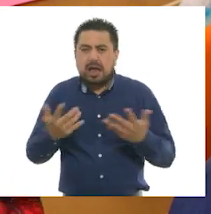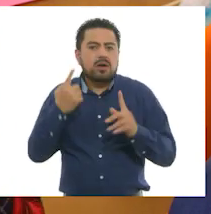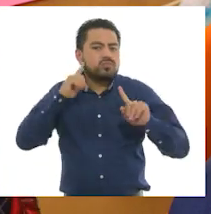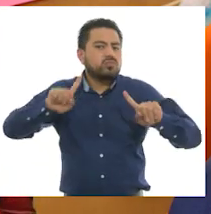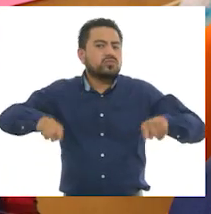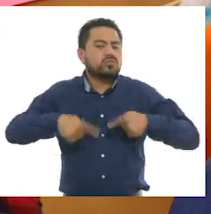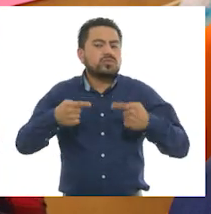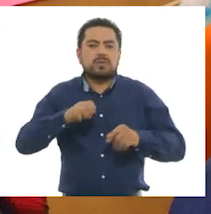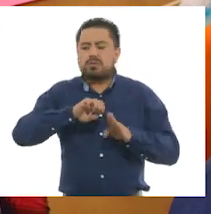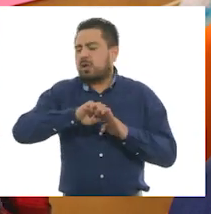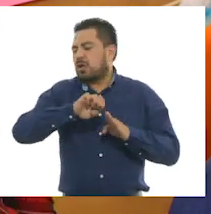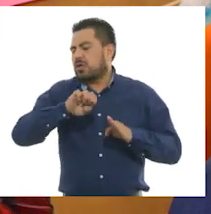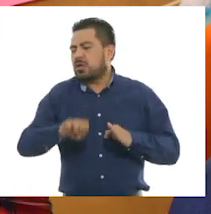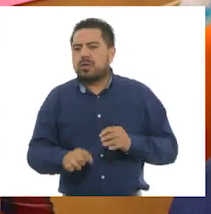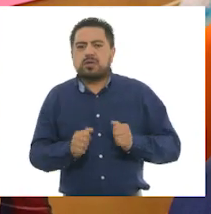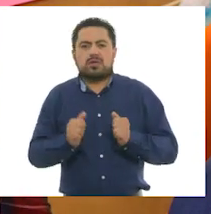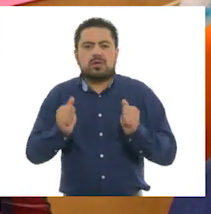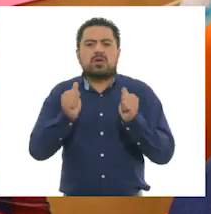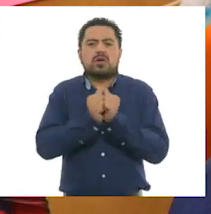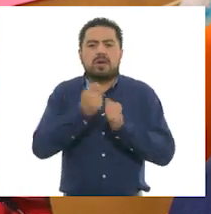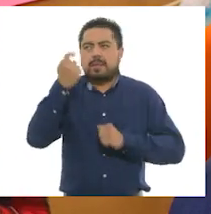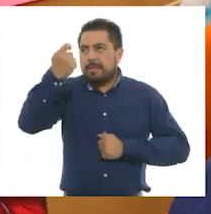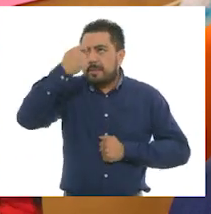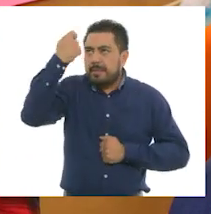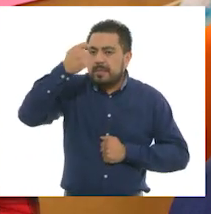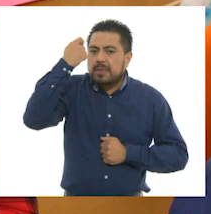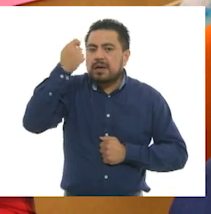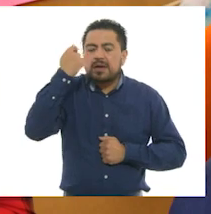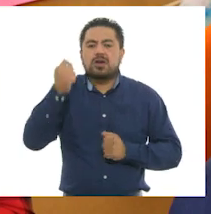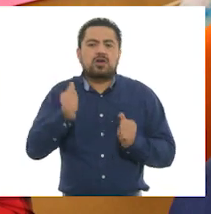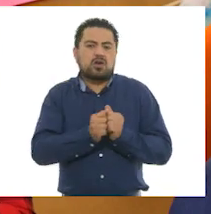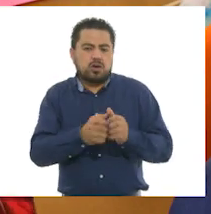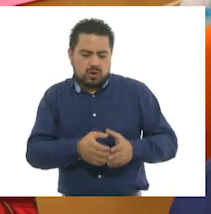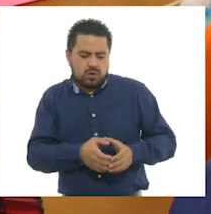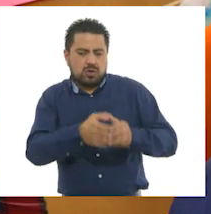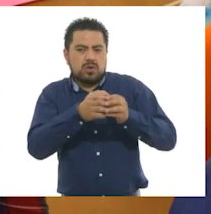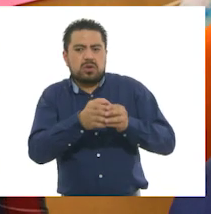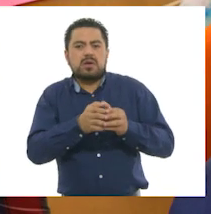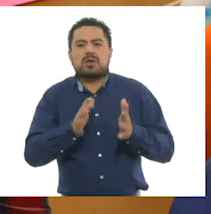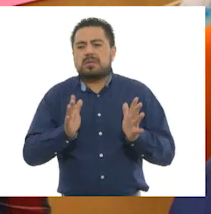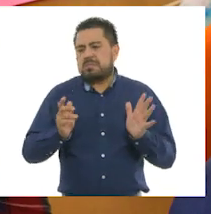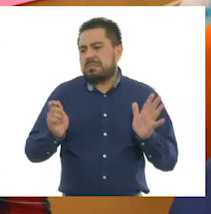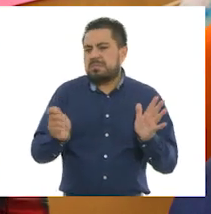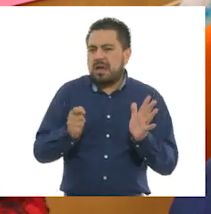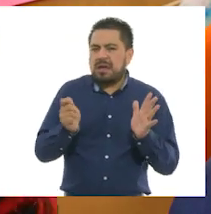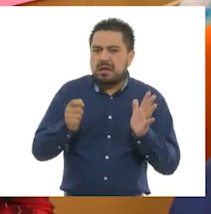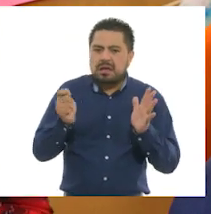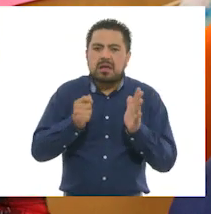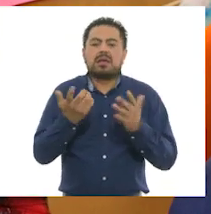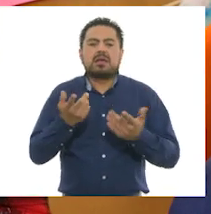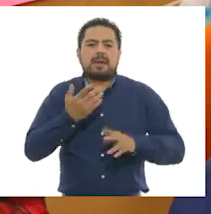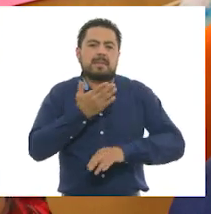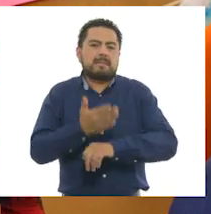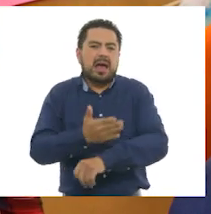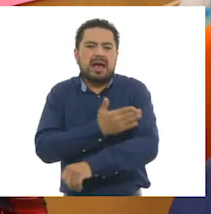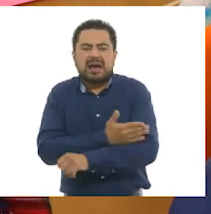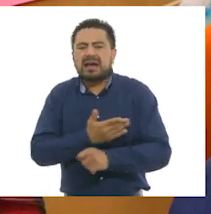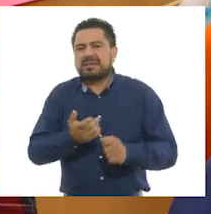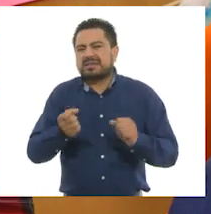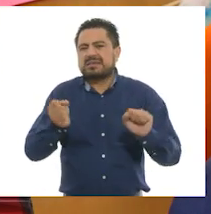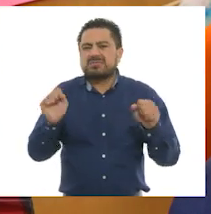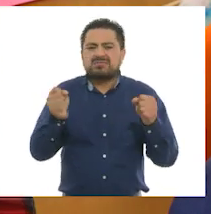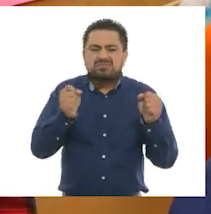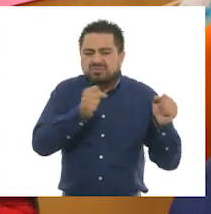música. Por ejemplo, con peines, con botes, panderos, palitos,